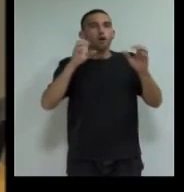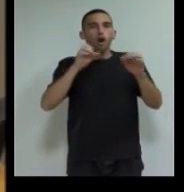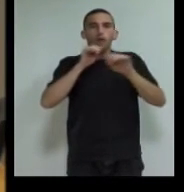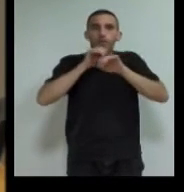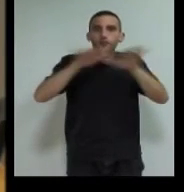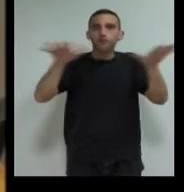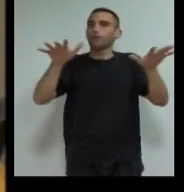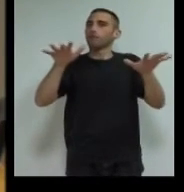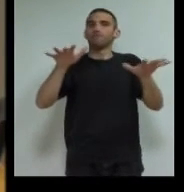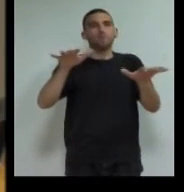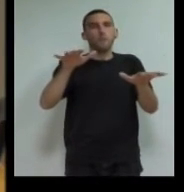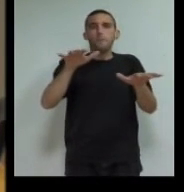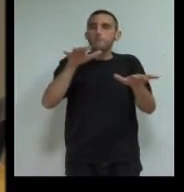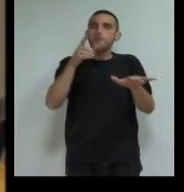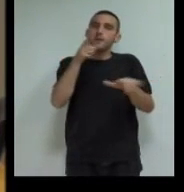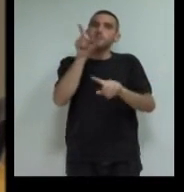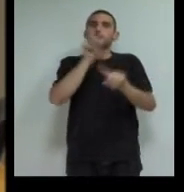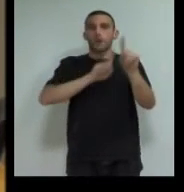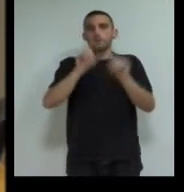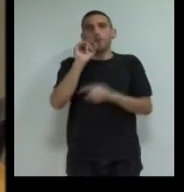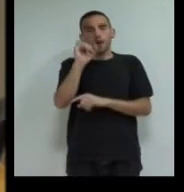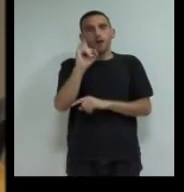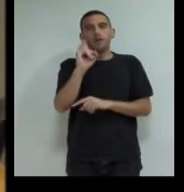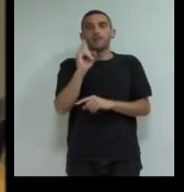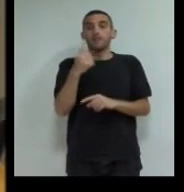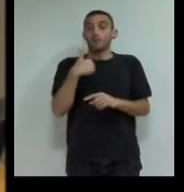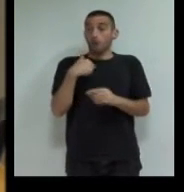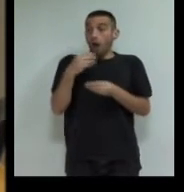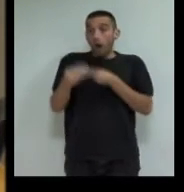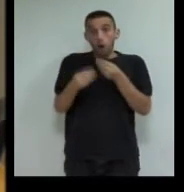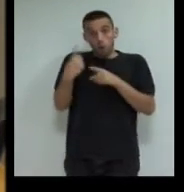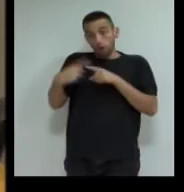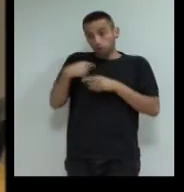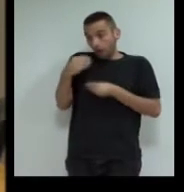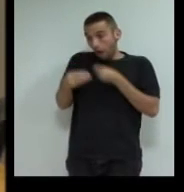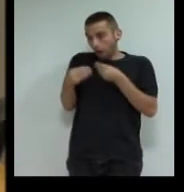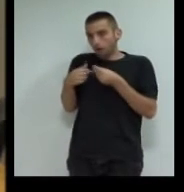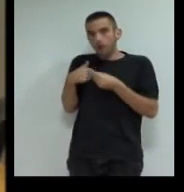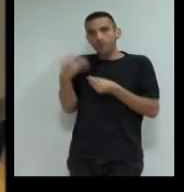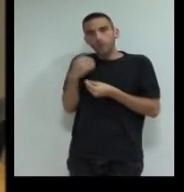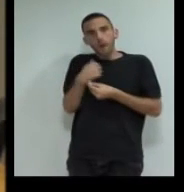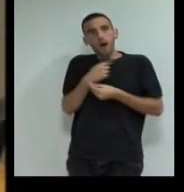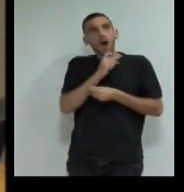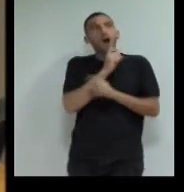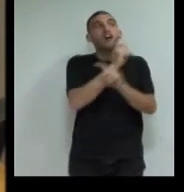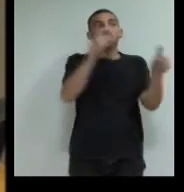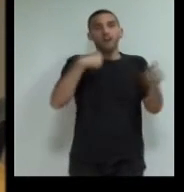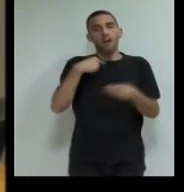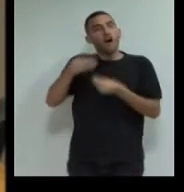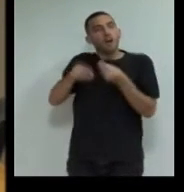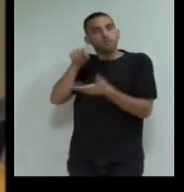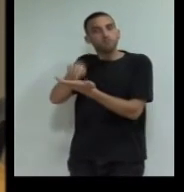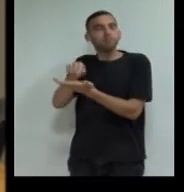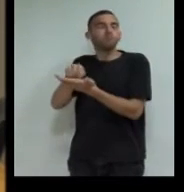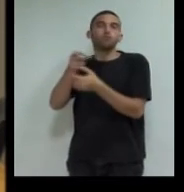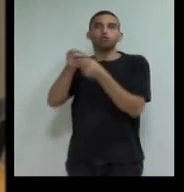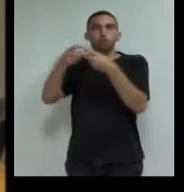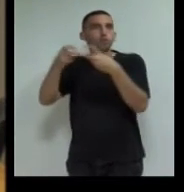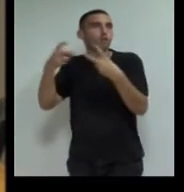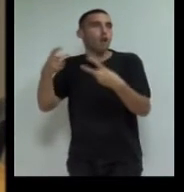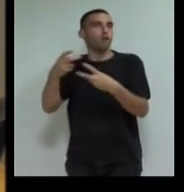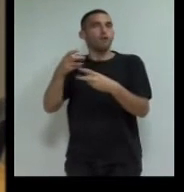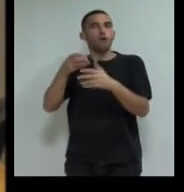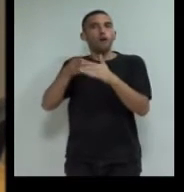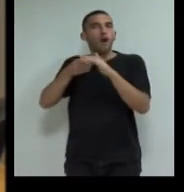comunicando aquello que yo hago y que debería de comunicarlo como un activo de mi empresa. Hablabas de Campofrío, que subtitula,